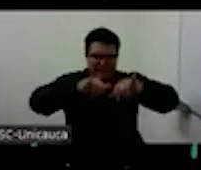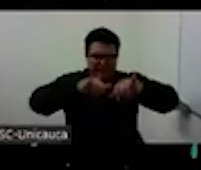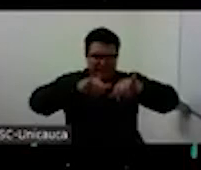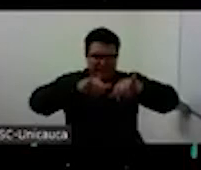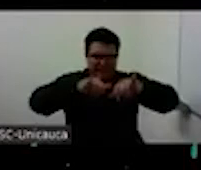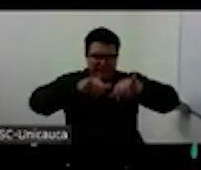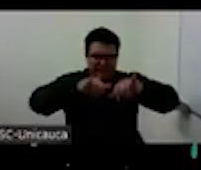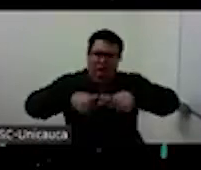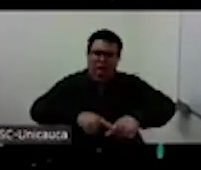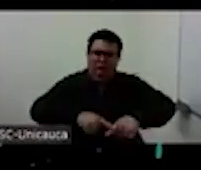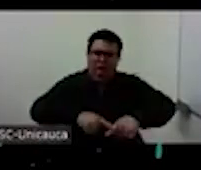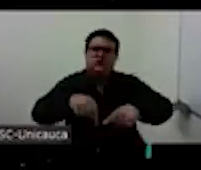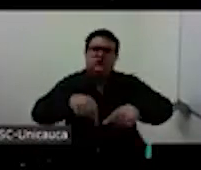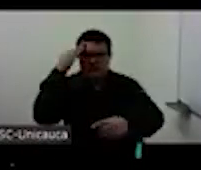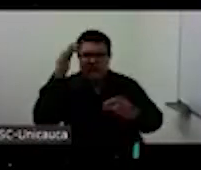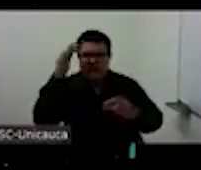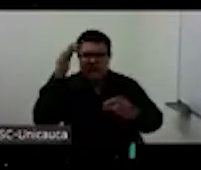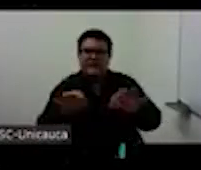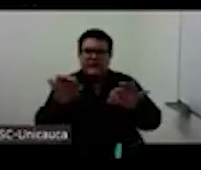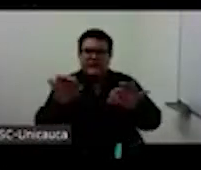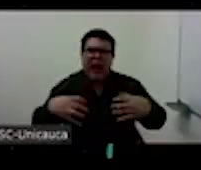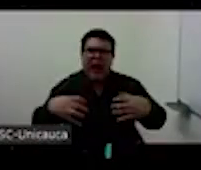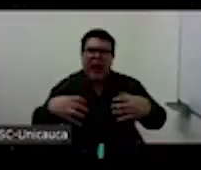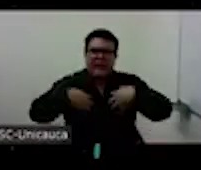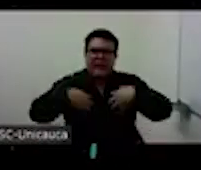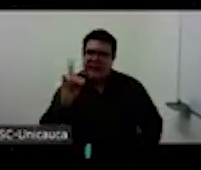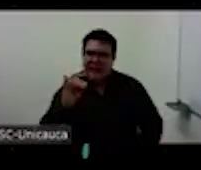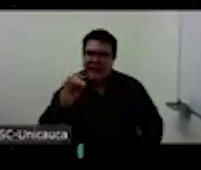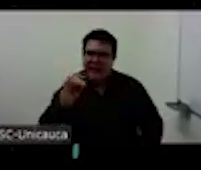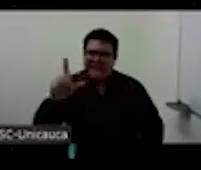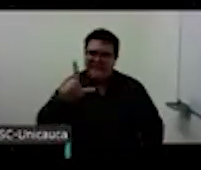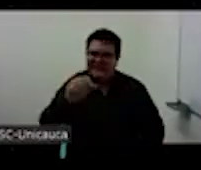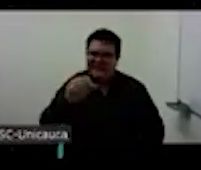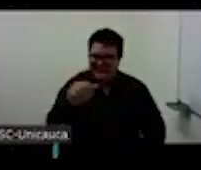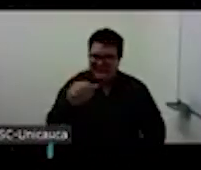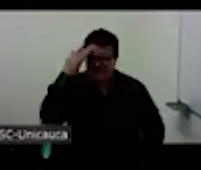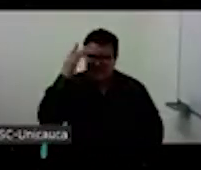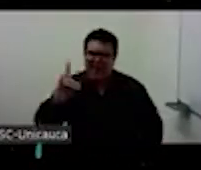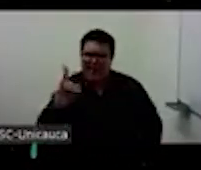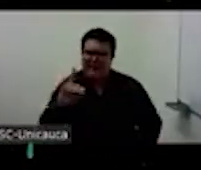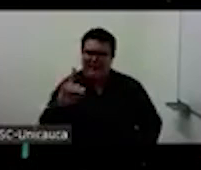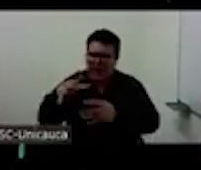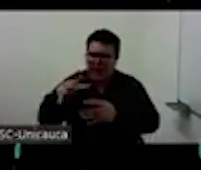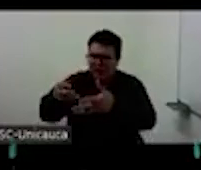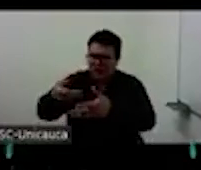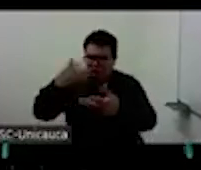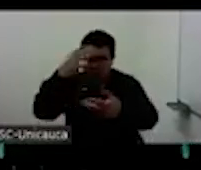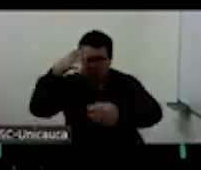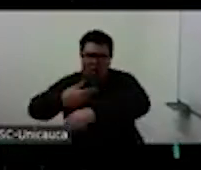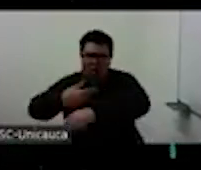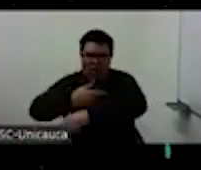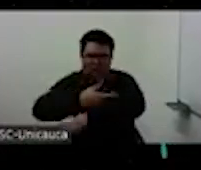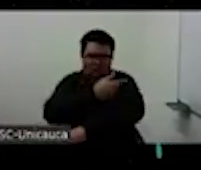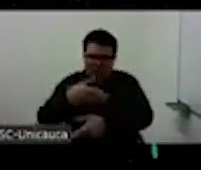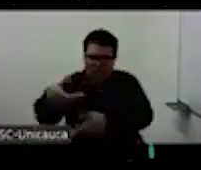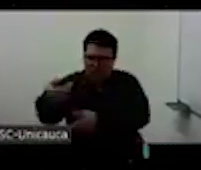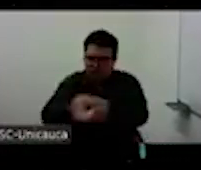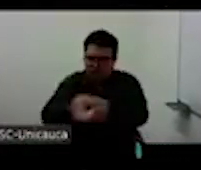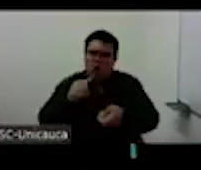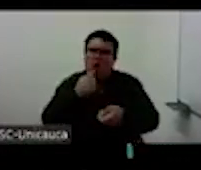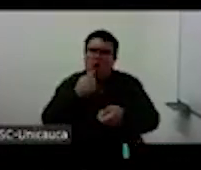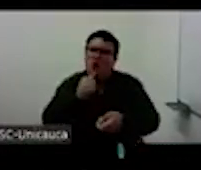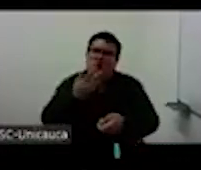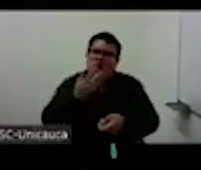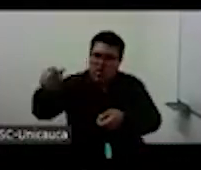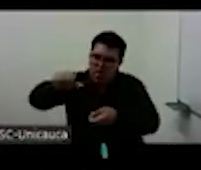de camélidos, los cuales eran teñidos a partir de colores extraídos de vegetales y minerales.